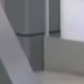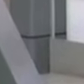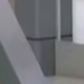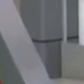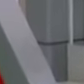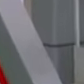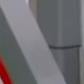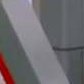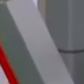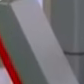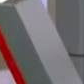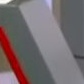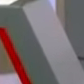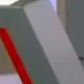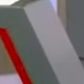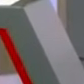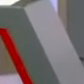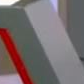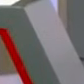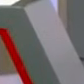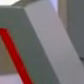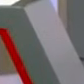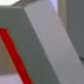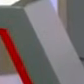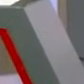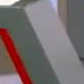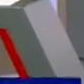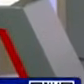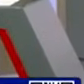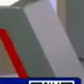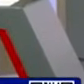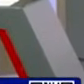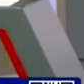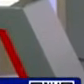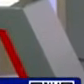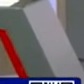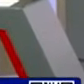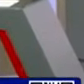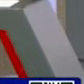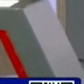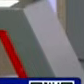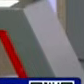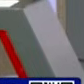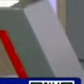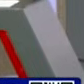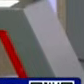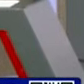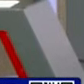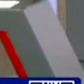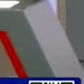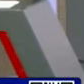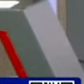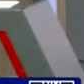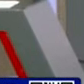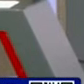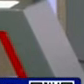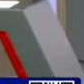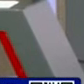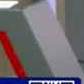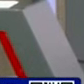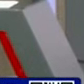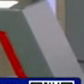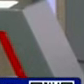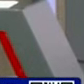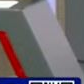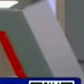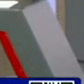Informarle que en Santa Cruz padres de familia han dado a conocer la inscripción irregular de dos estudiantes del nivel inicial. Funcionarios del establecimiento educativo